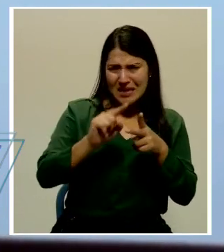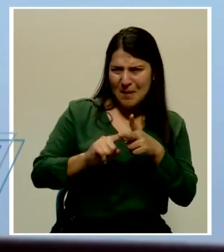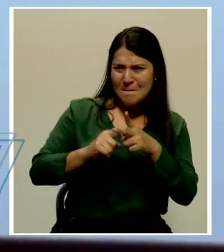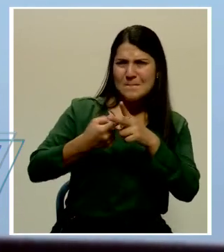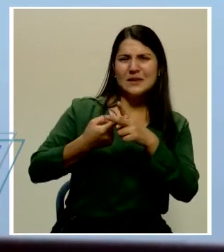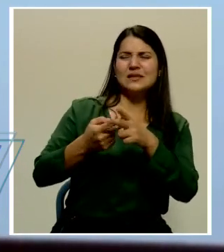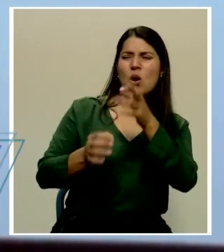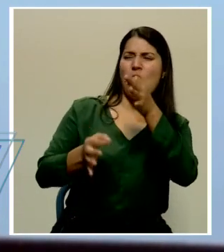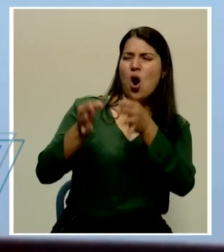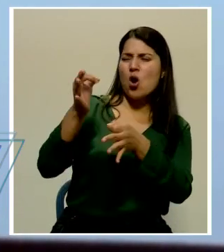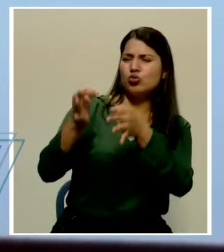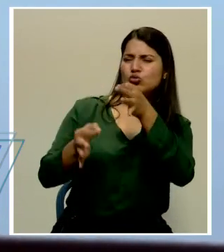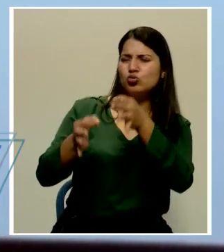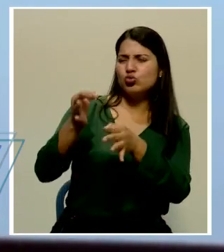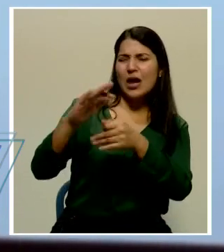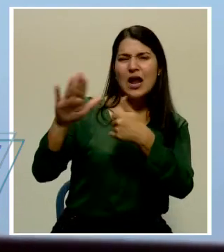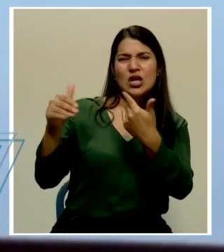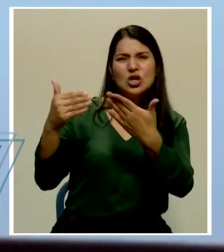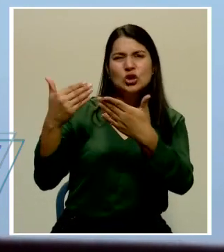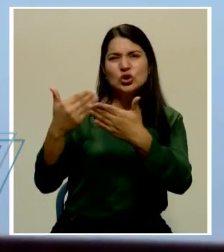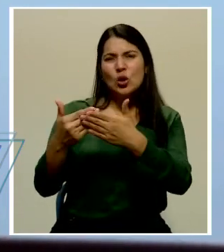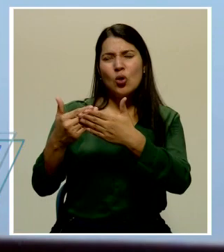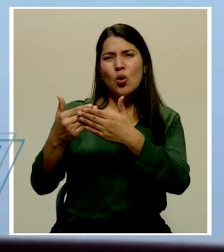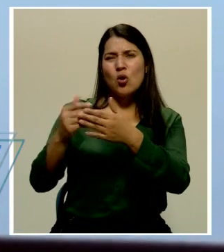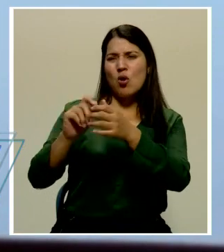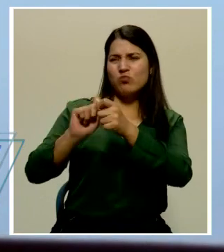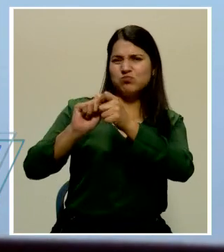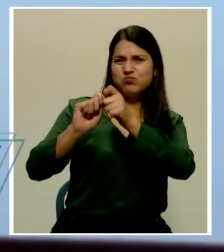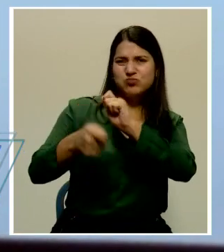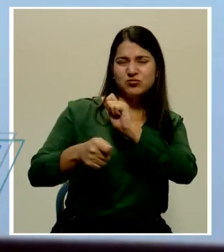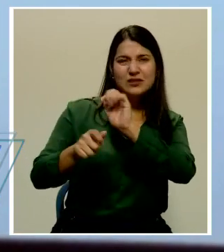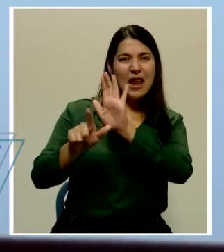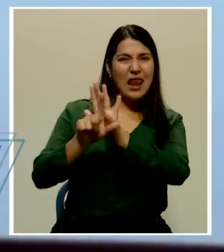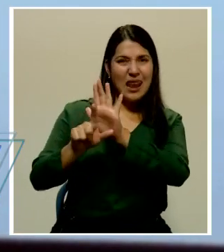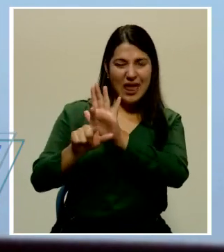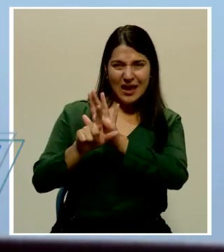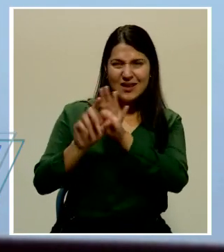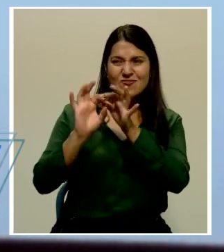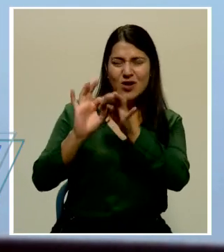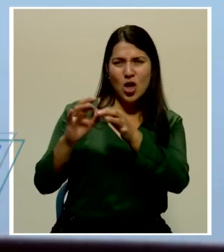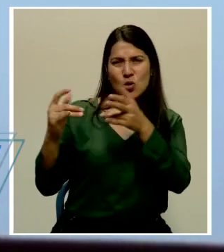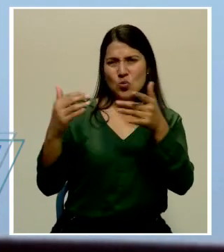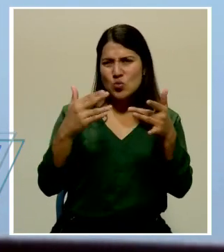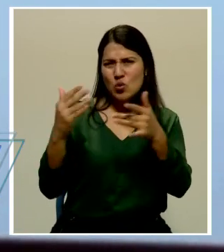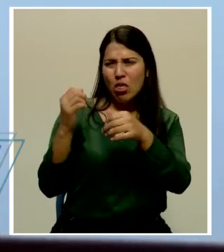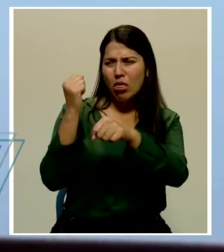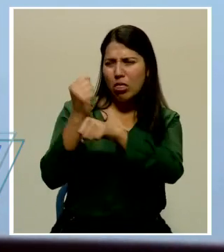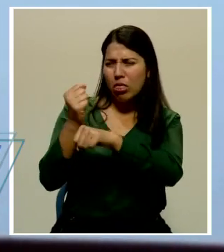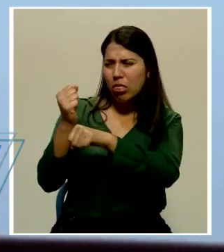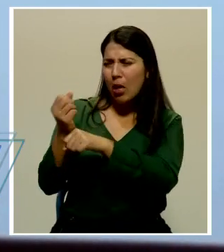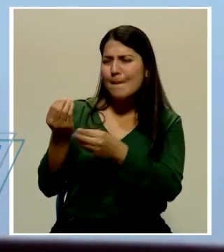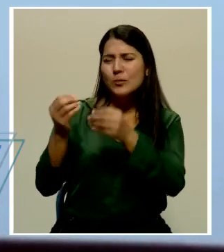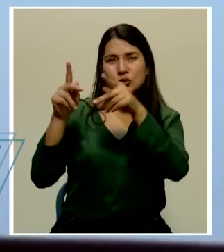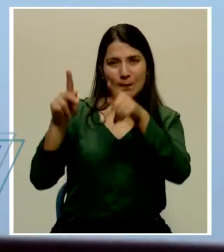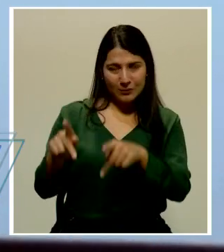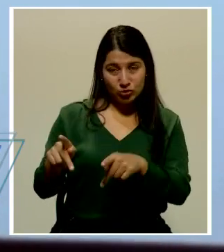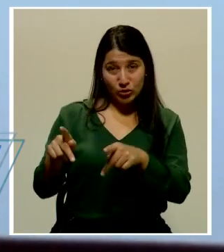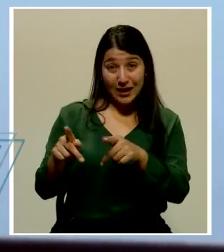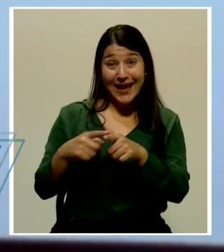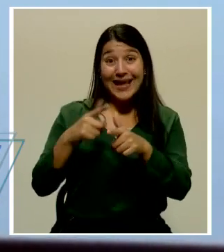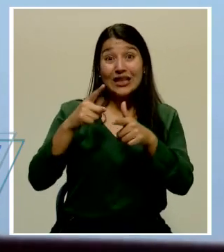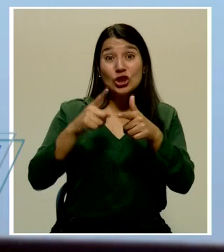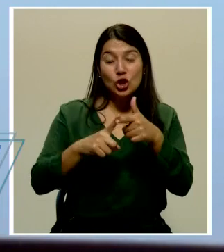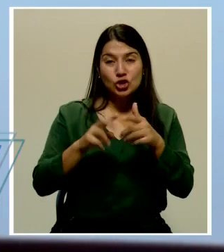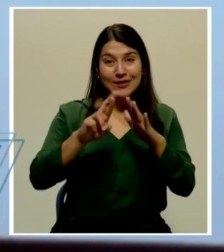durante el conflicto bélico, específicamente lo que ocurrió en el genocidio y demás. Entonces, el papel de